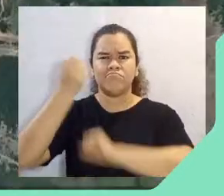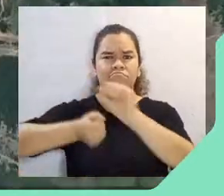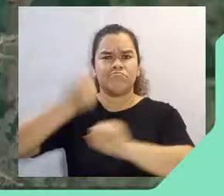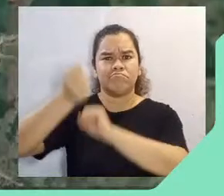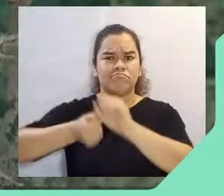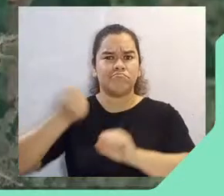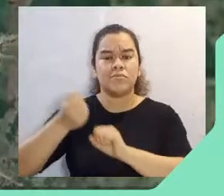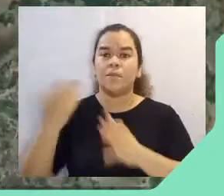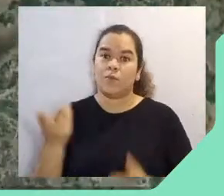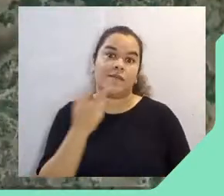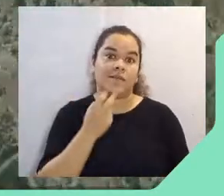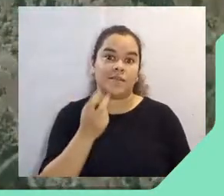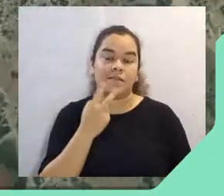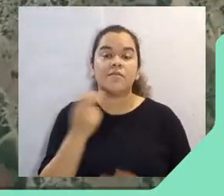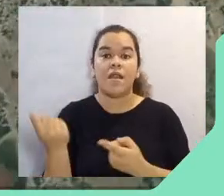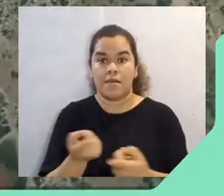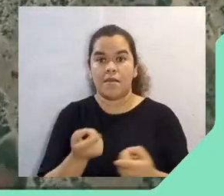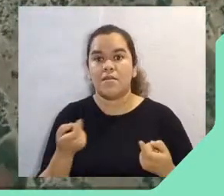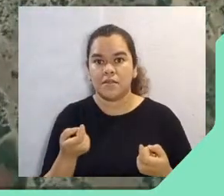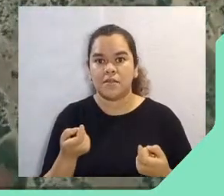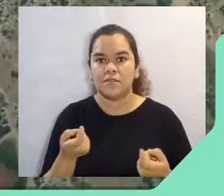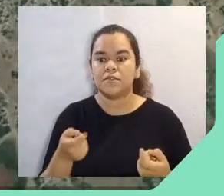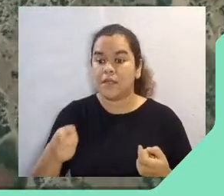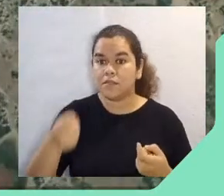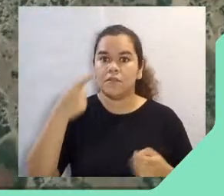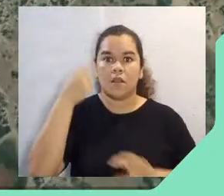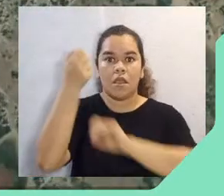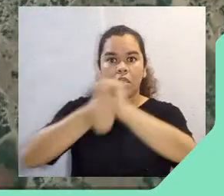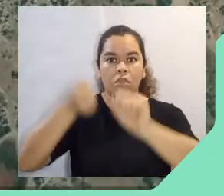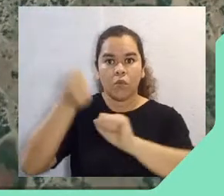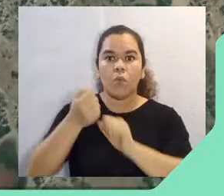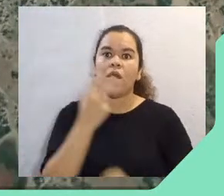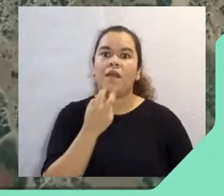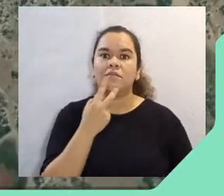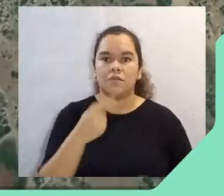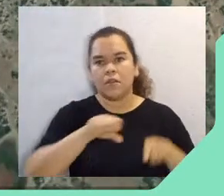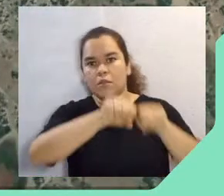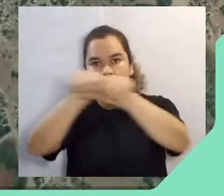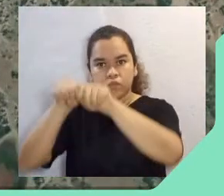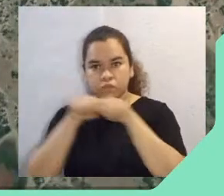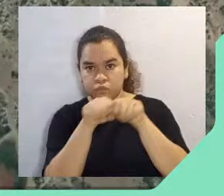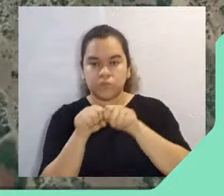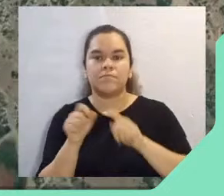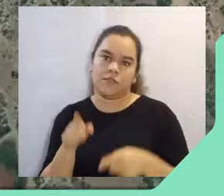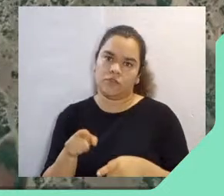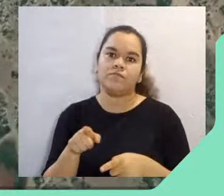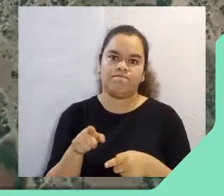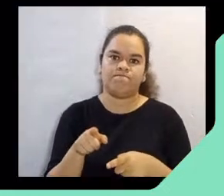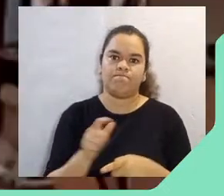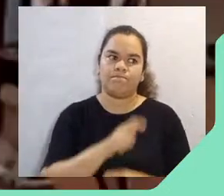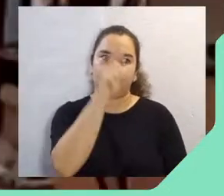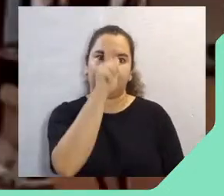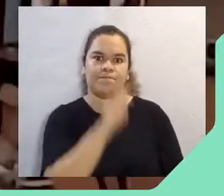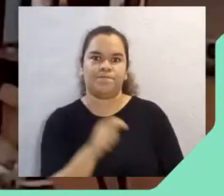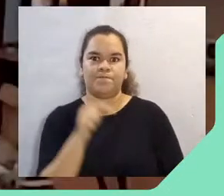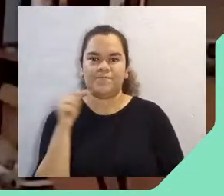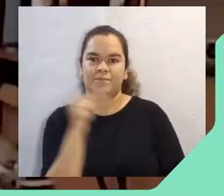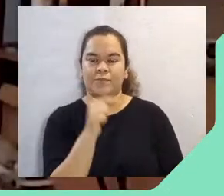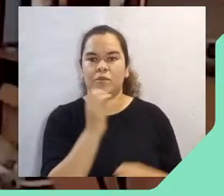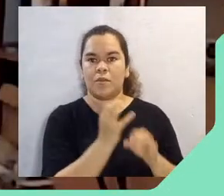energía eléctrica, y esa instalación eléctrica, para poder hacer funcionar una industria, requiere que sea hecha con